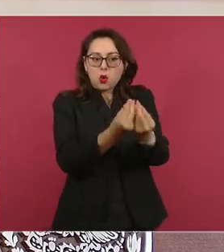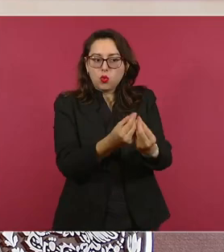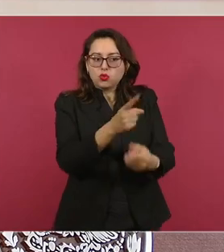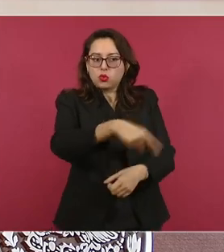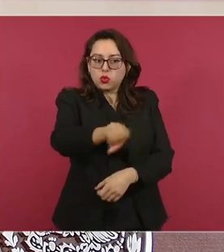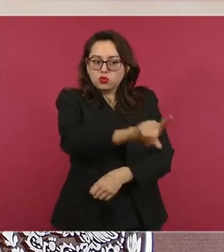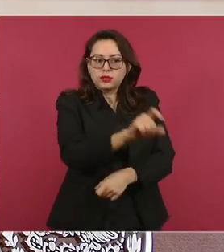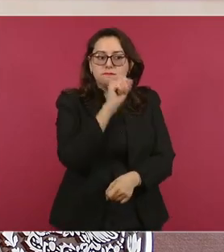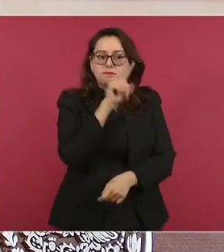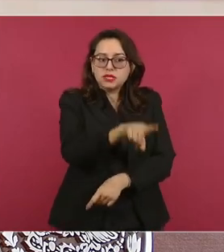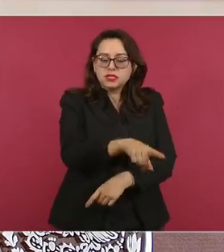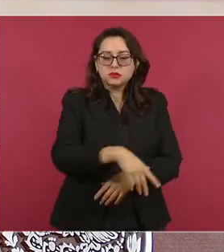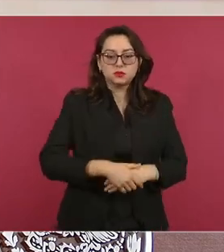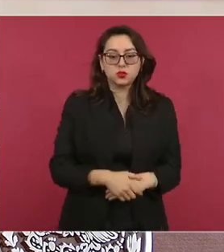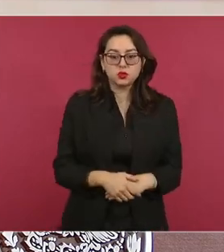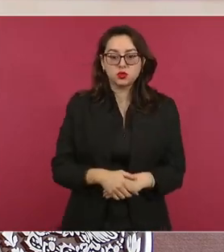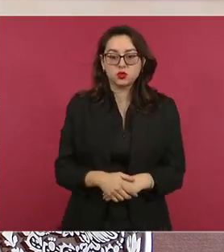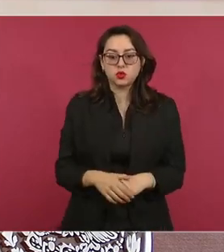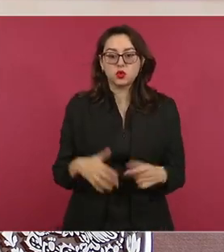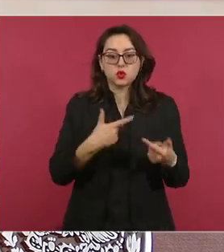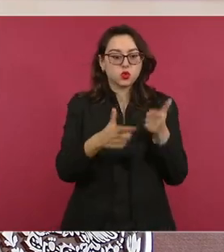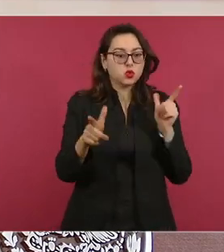Socialista, el PSOE,